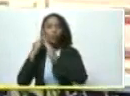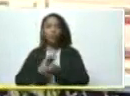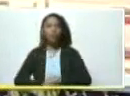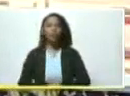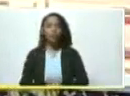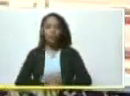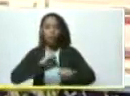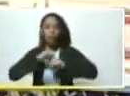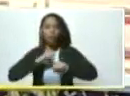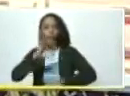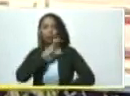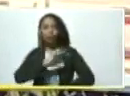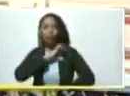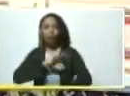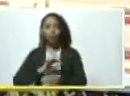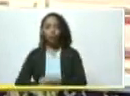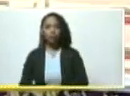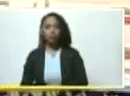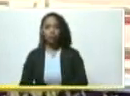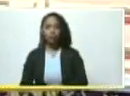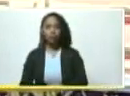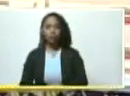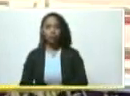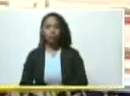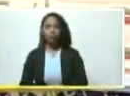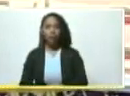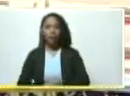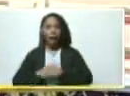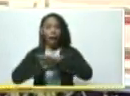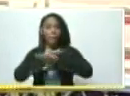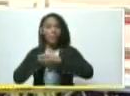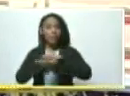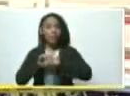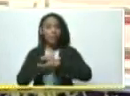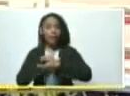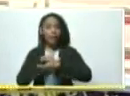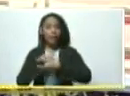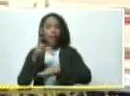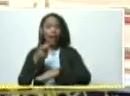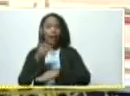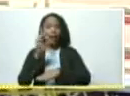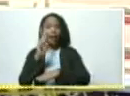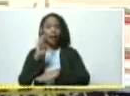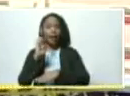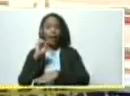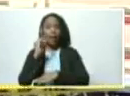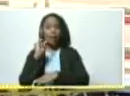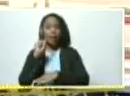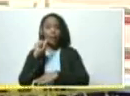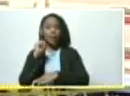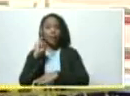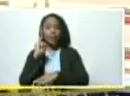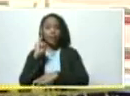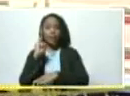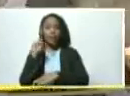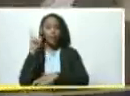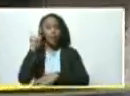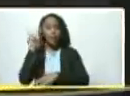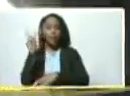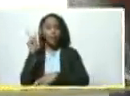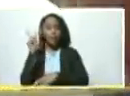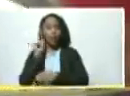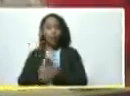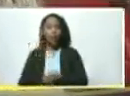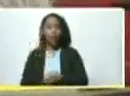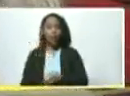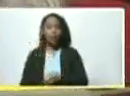y Movimientos Sociales, a la ministra Gracie Dayamni Barrios